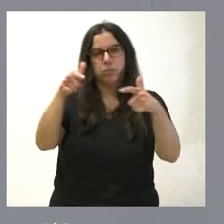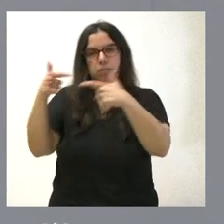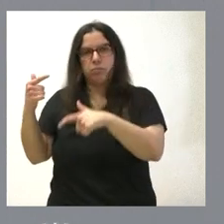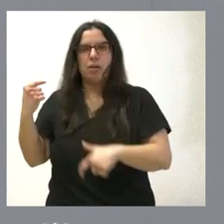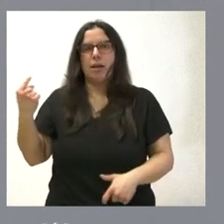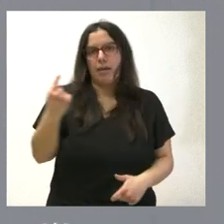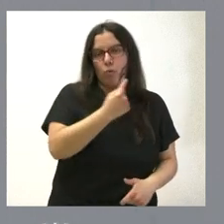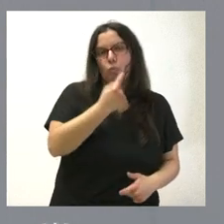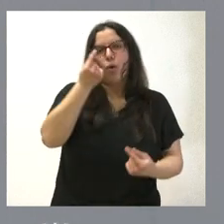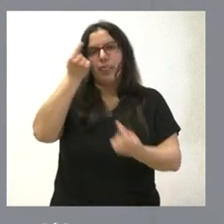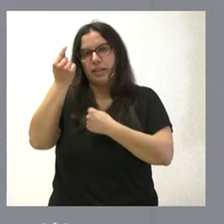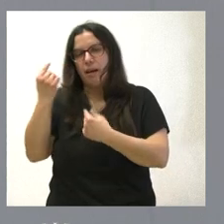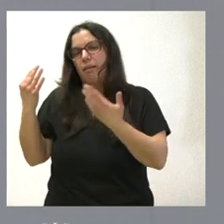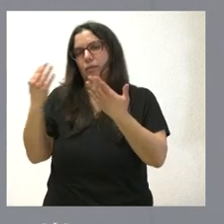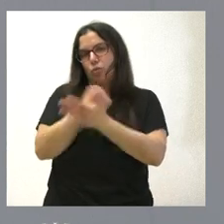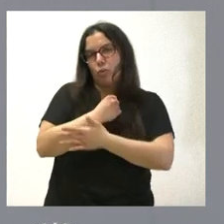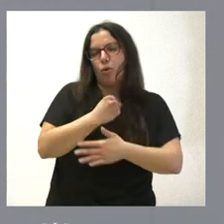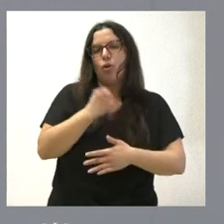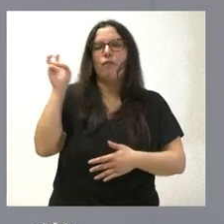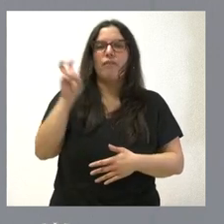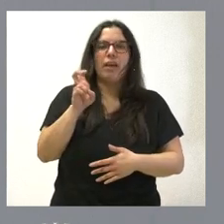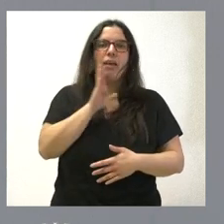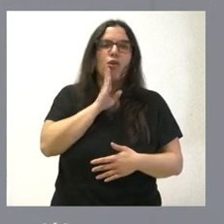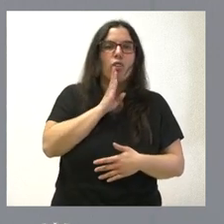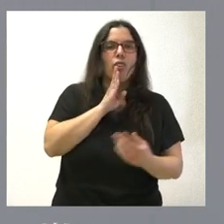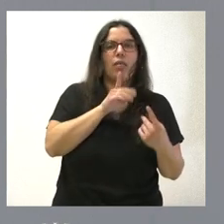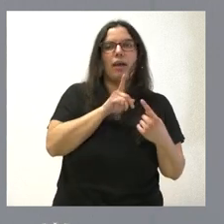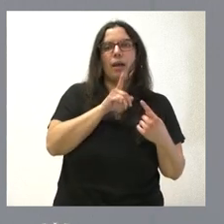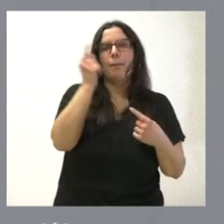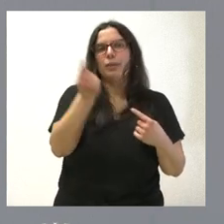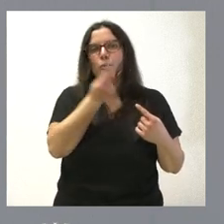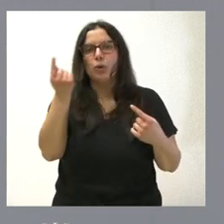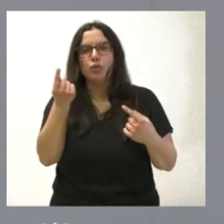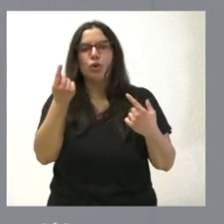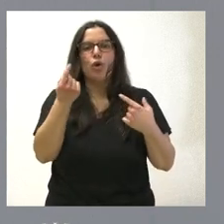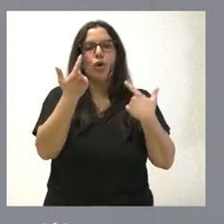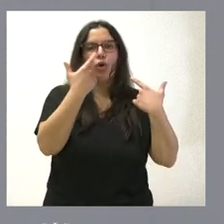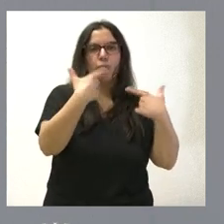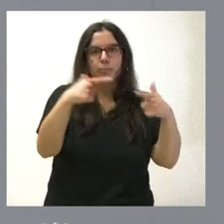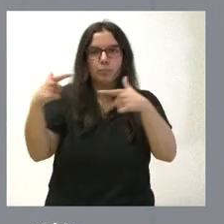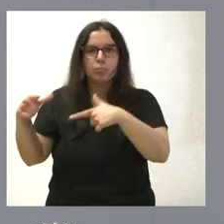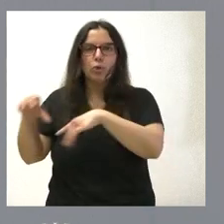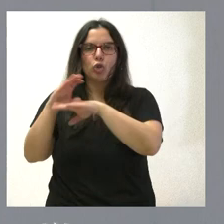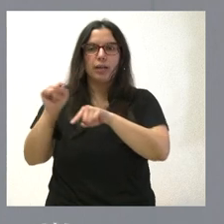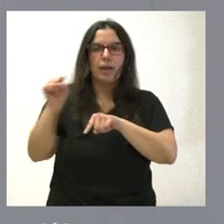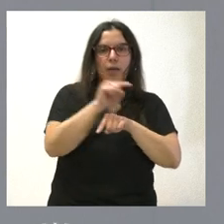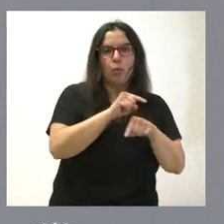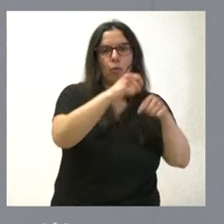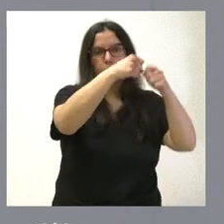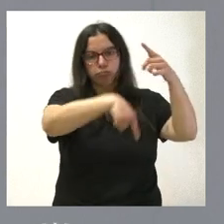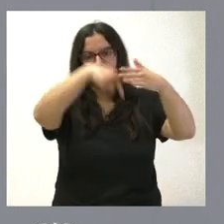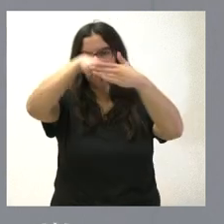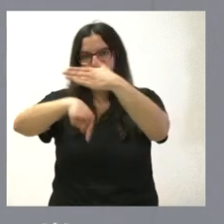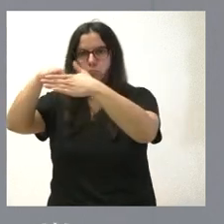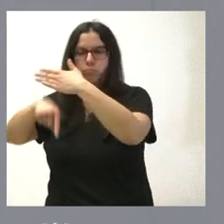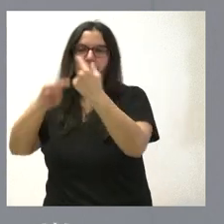del detalle de las mismas de dónde vienen los ingresos de Qué presupuesto tiene cada consejería dónde se destina cada uno de los gastos y el